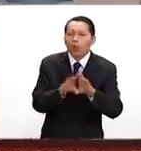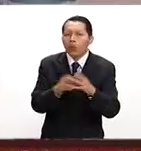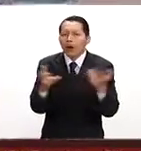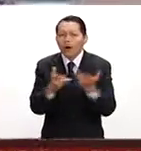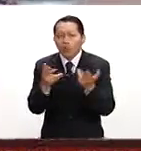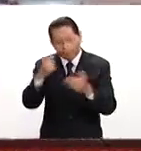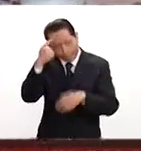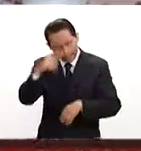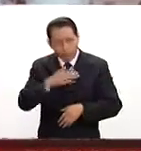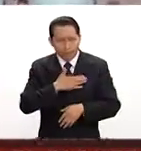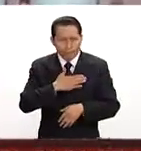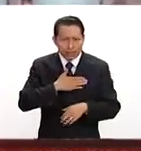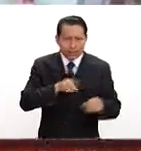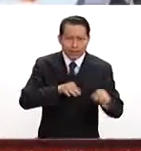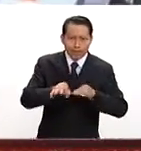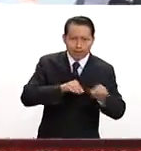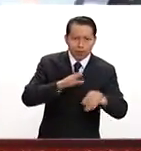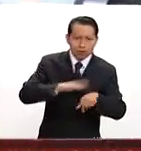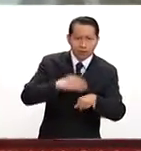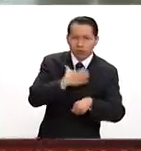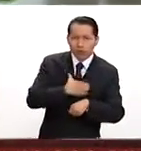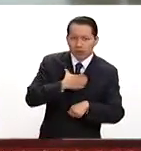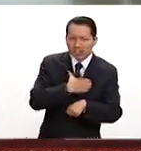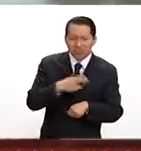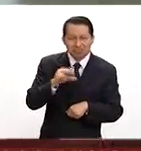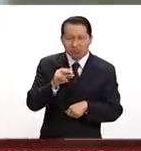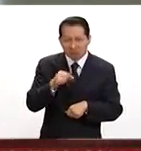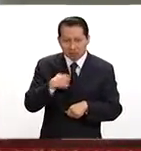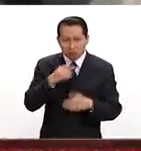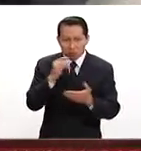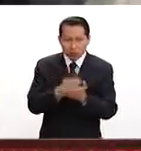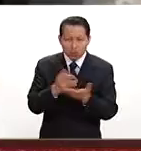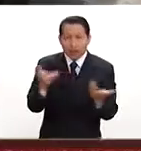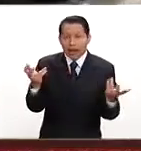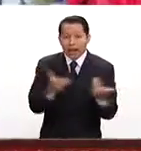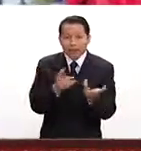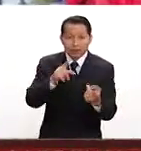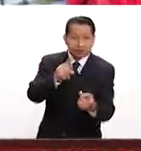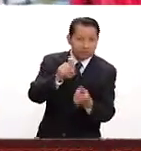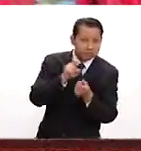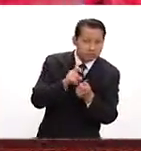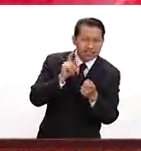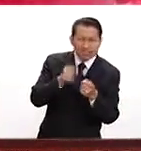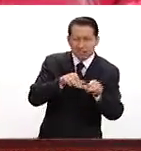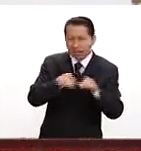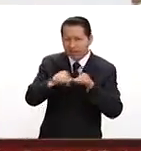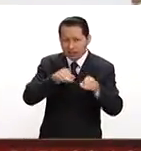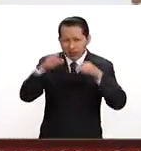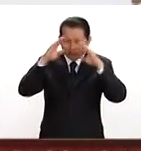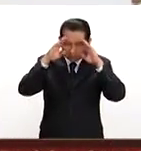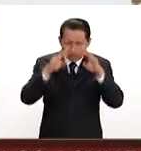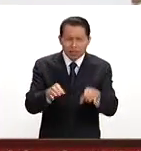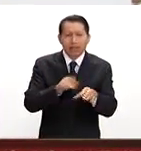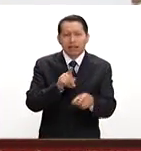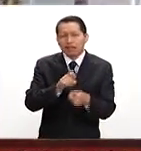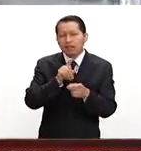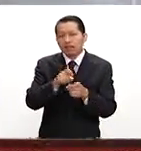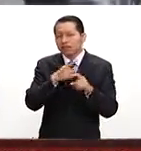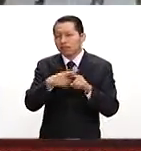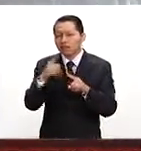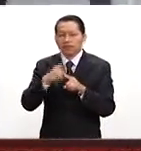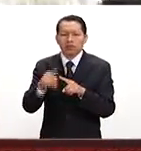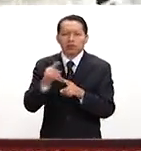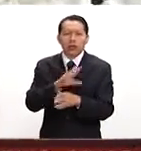mis empleados estén más contentos? Yo lo que tengo que hacer es generar un ingreso y entonces trabajo y no